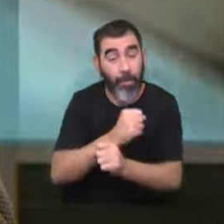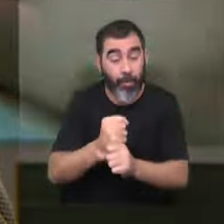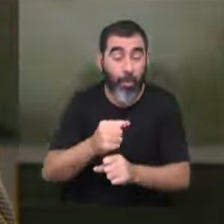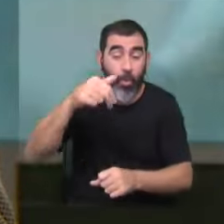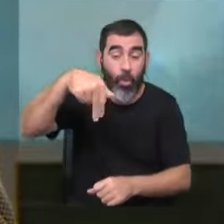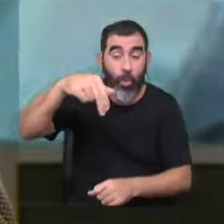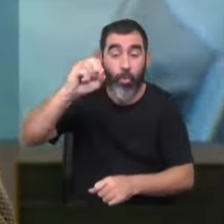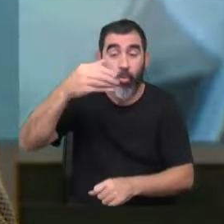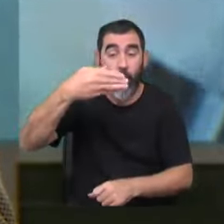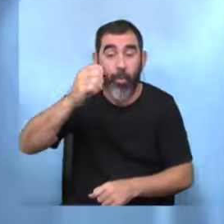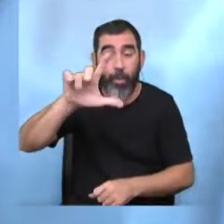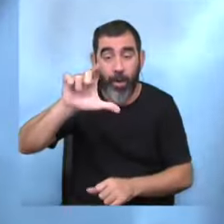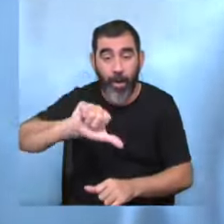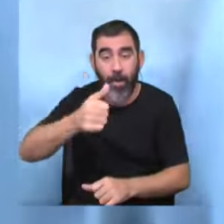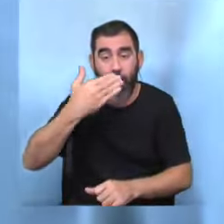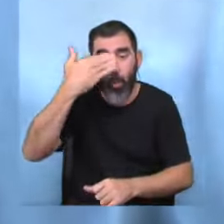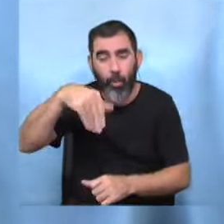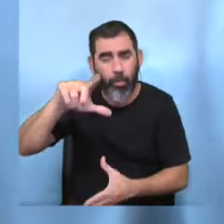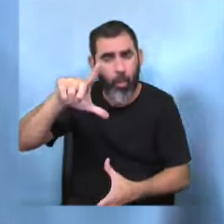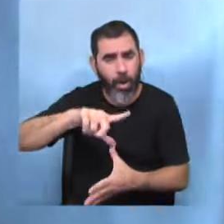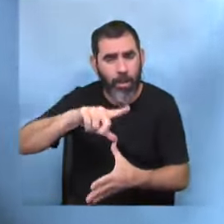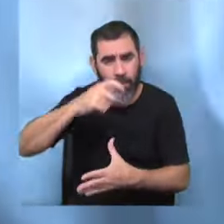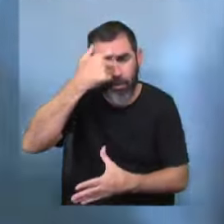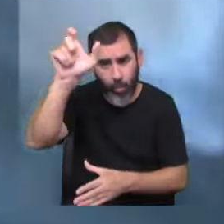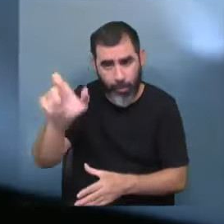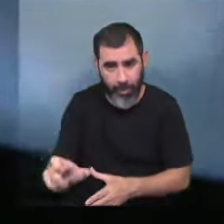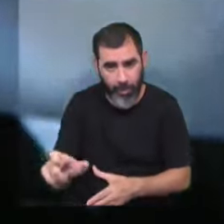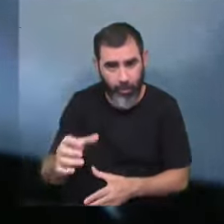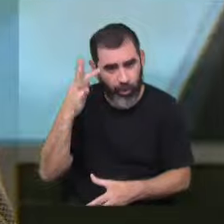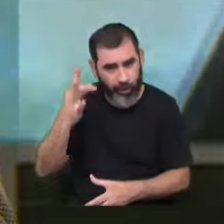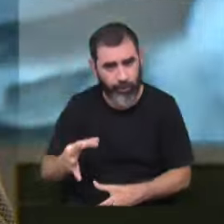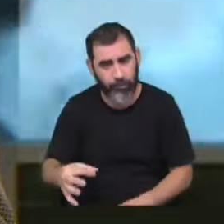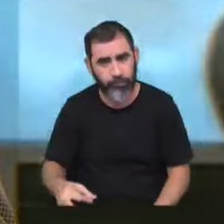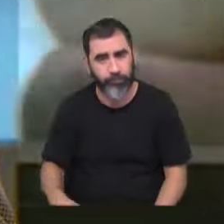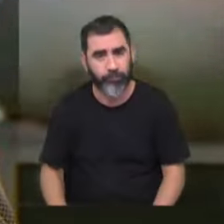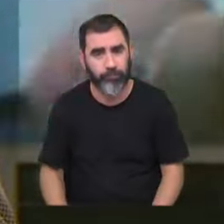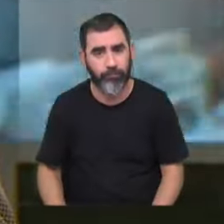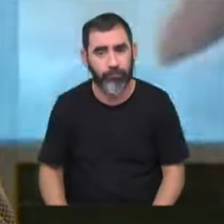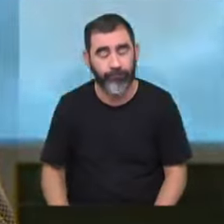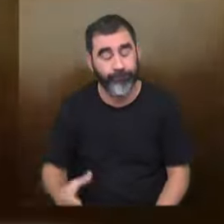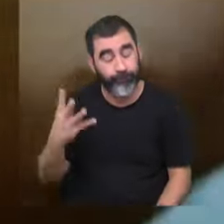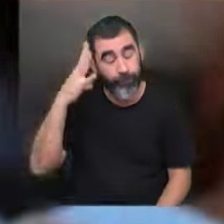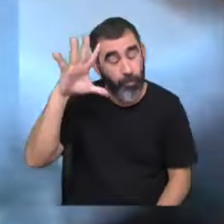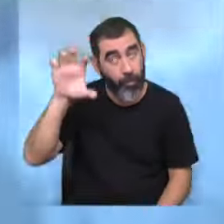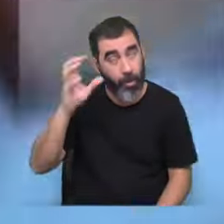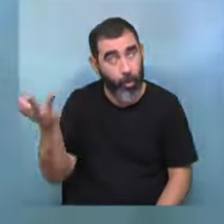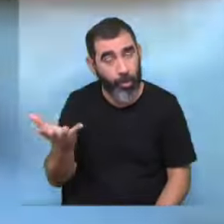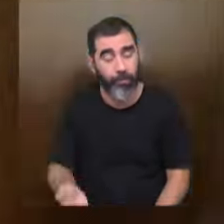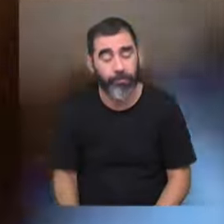Exacto. El último premio Nobel era un científico latinoamericano, si no me equivoco. Es probable. Sí, después lo buscamos.